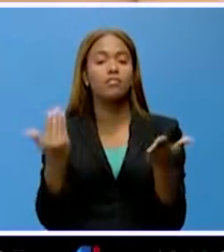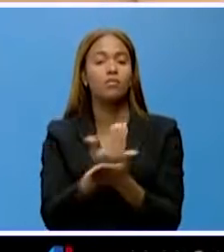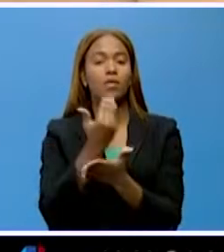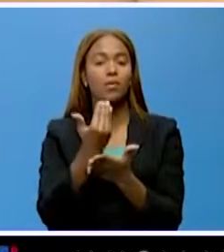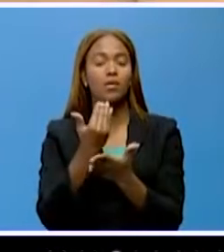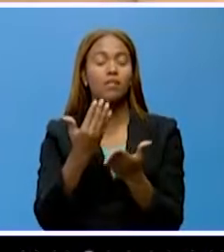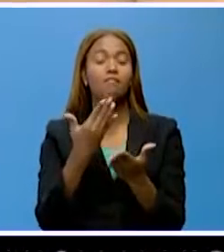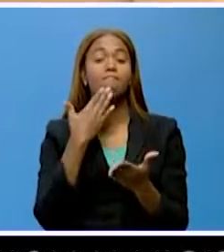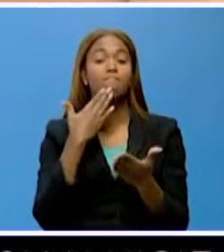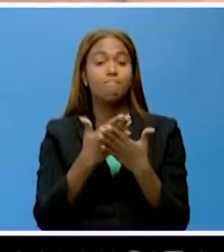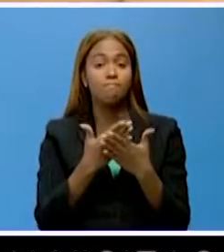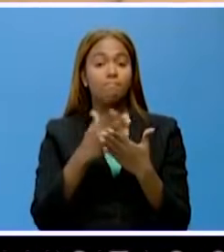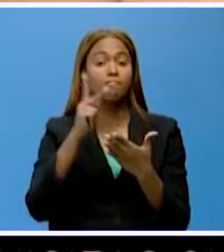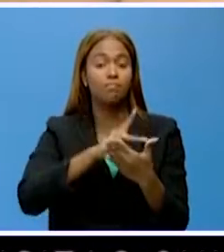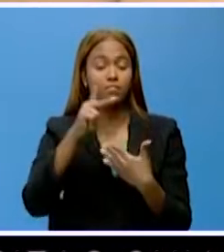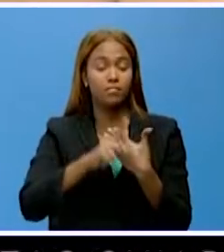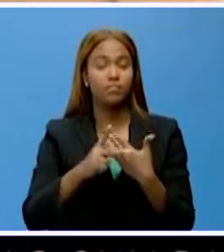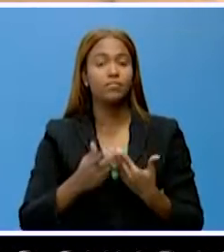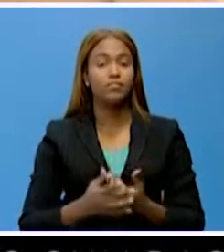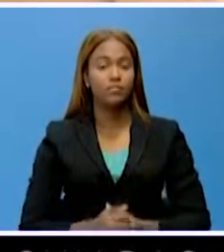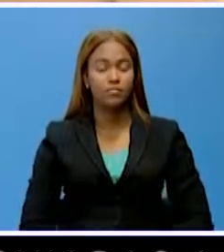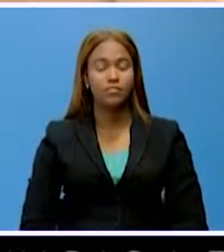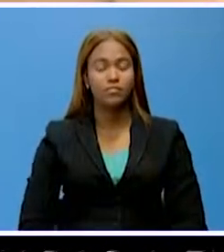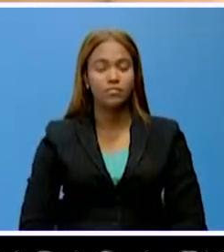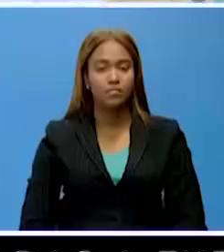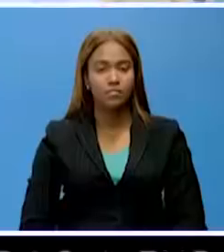y fascinantes programas. Escuchemos.